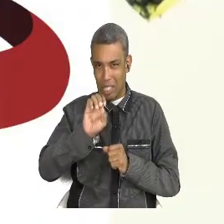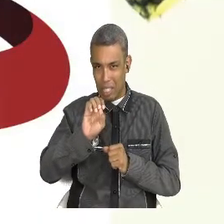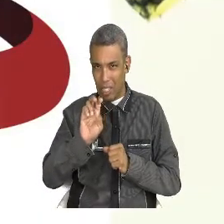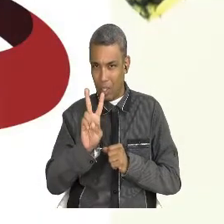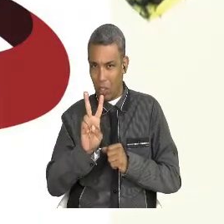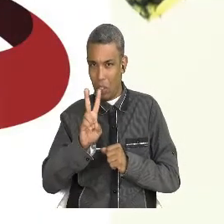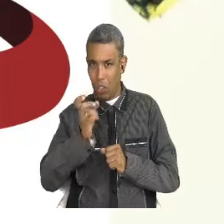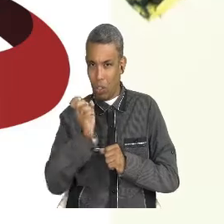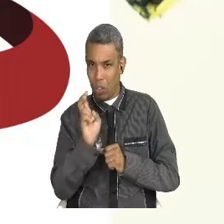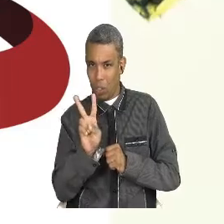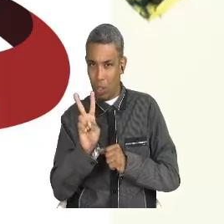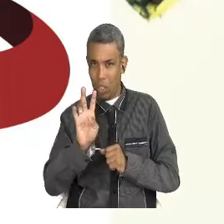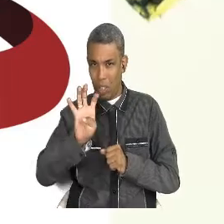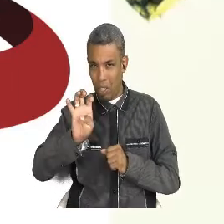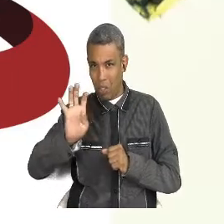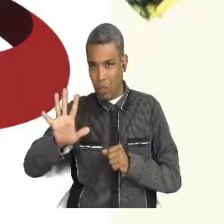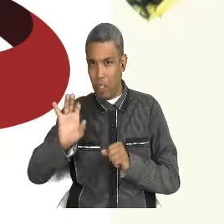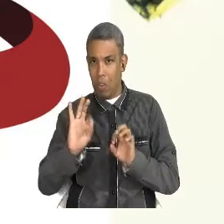602-1295 es el fijo. Y al